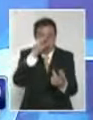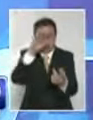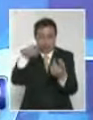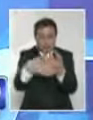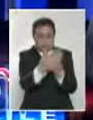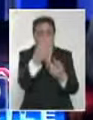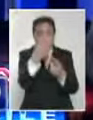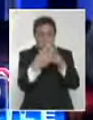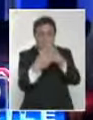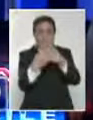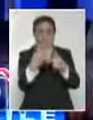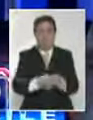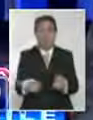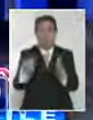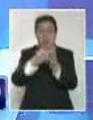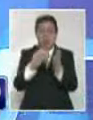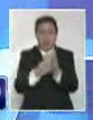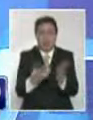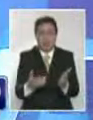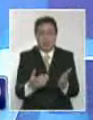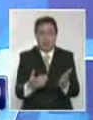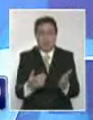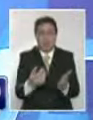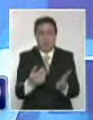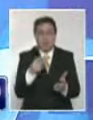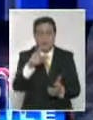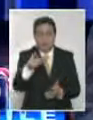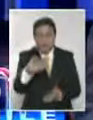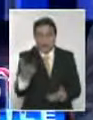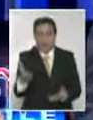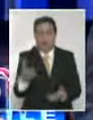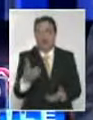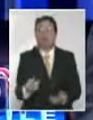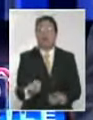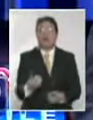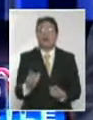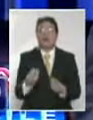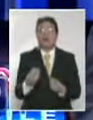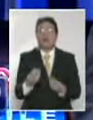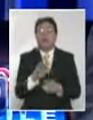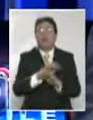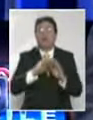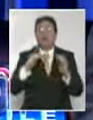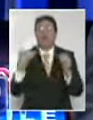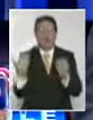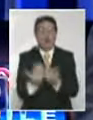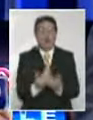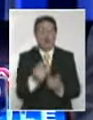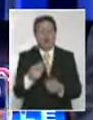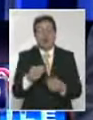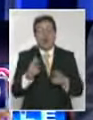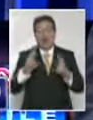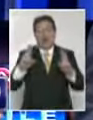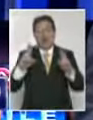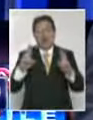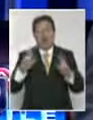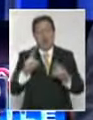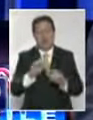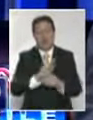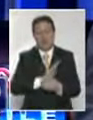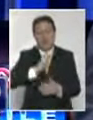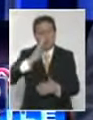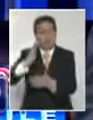Gastón Villarrazaga. A Felipe Rivera ya... Exactamente. Claro. Ahora, te digo, todo eso, ojalá que nunca más ocurra en este